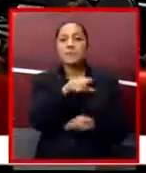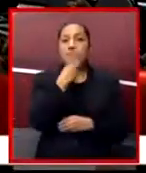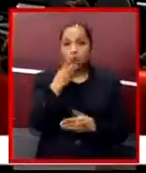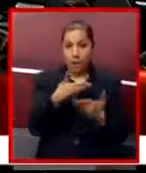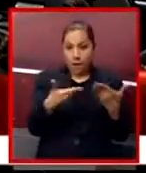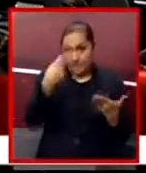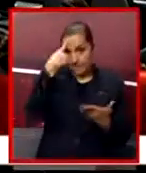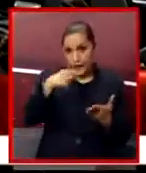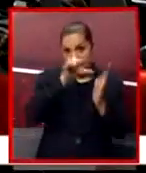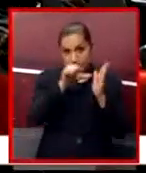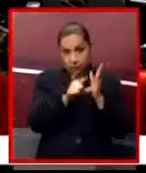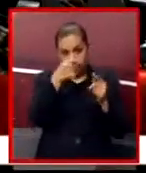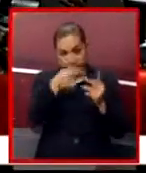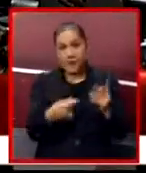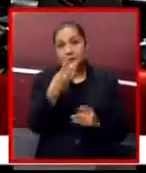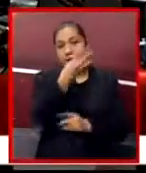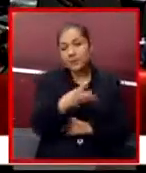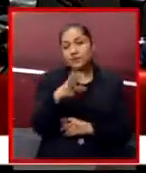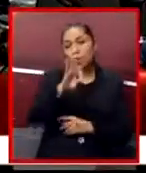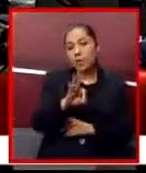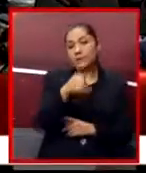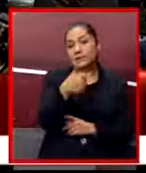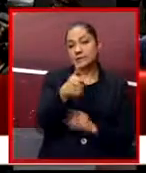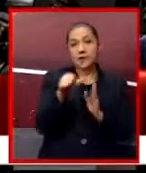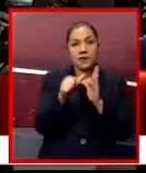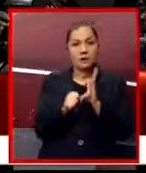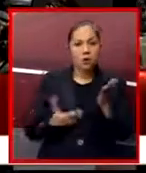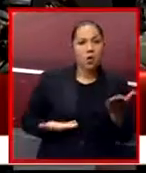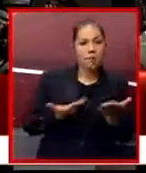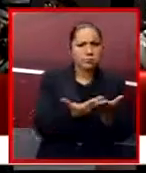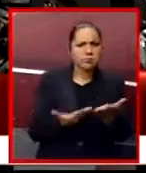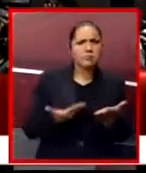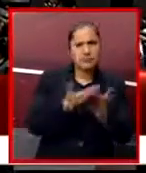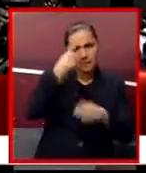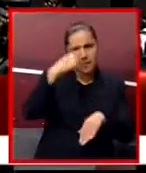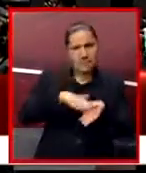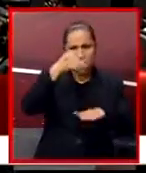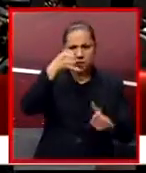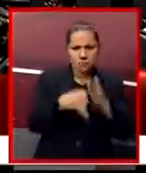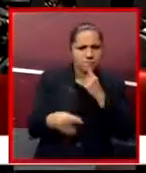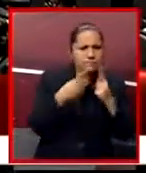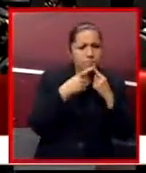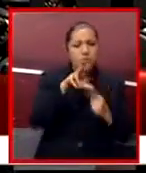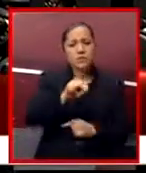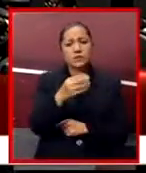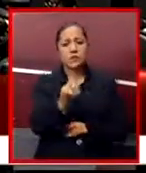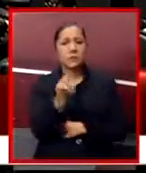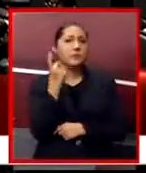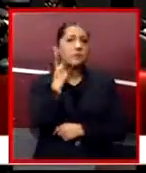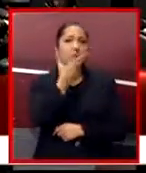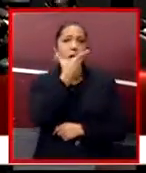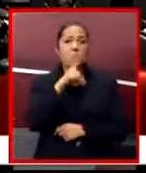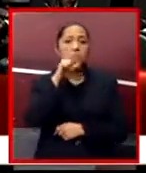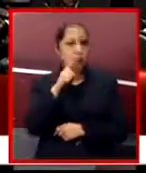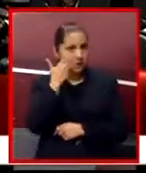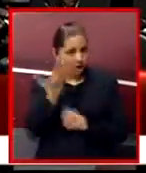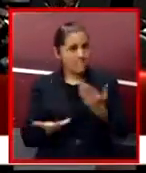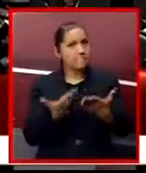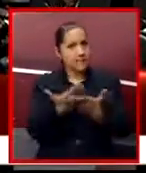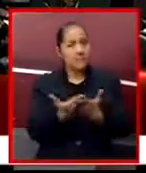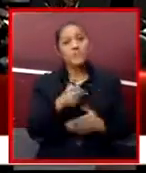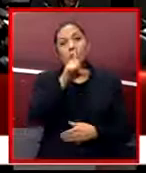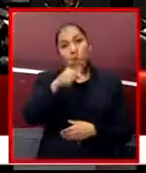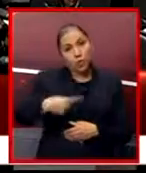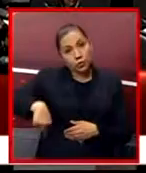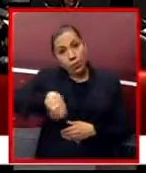registraron 346 reservas por 89 legisladores, posterior a lo cual se abrió el tablero de votación electrónica y el dictamen